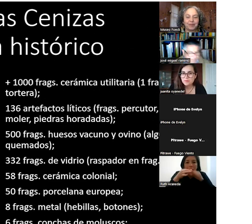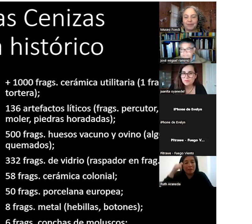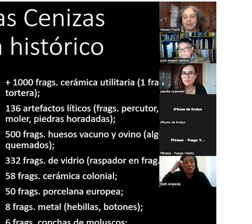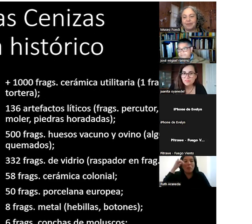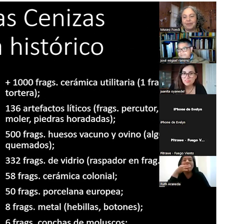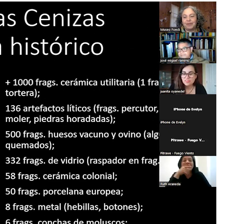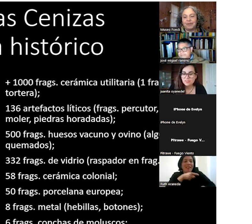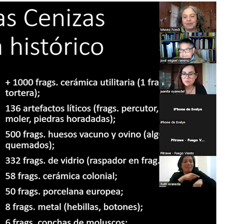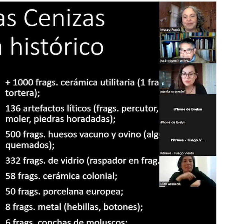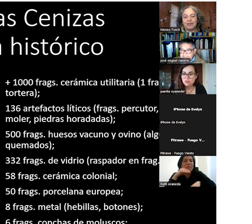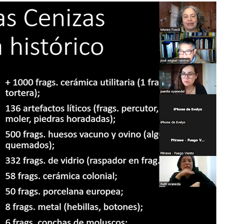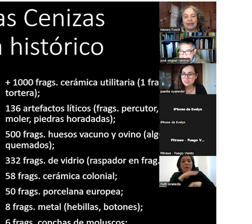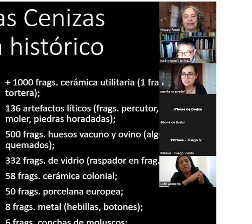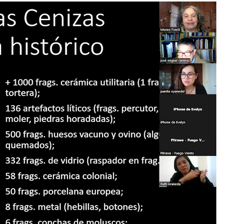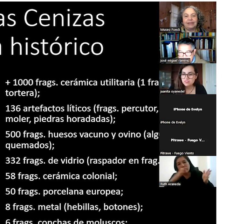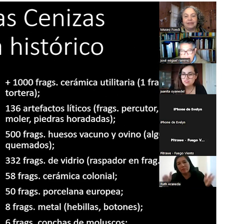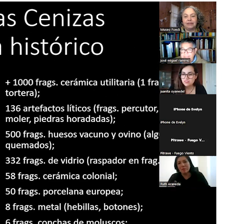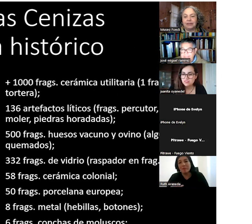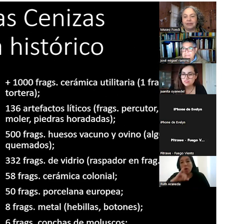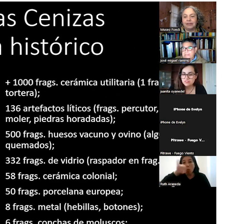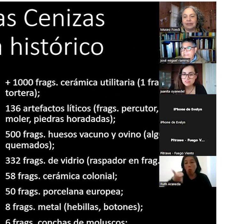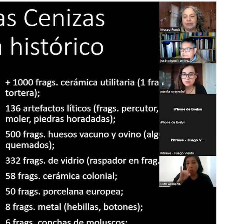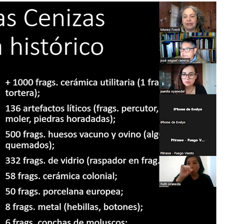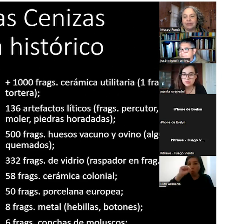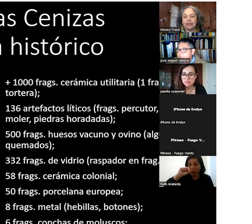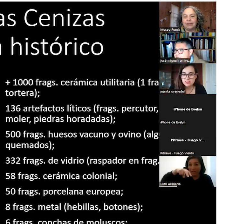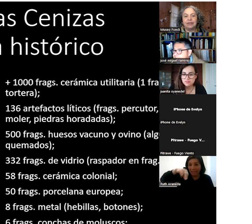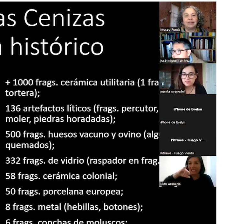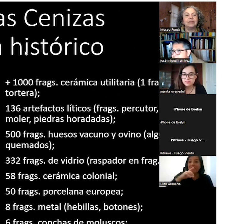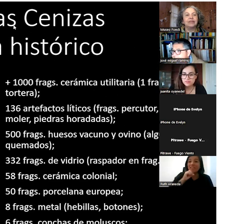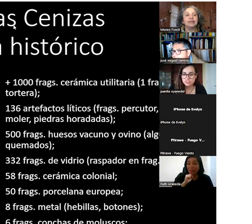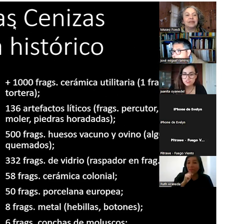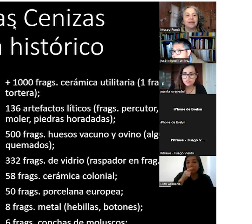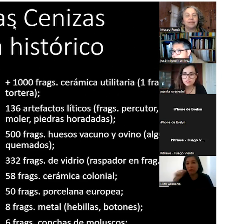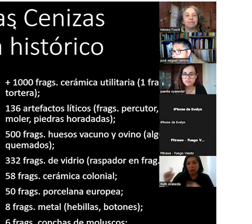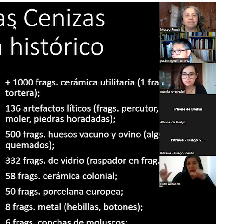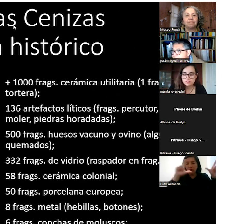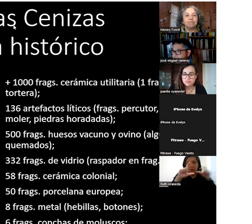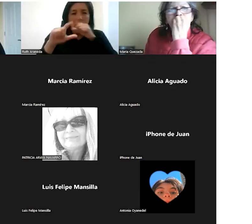rápido. Voy a compartir mi... Eso, yo me salgo. ¿Sí?